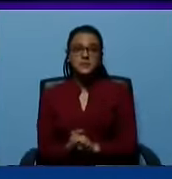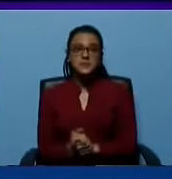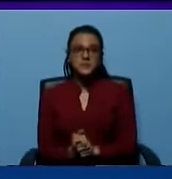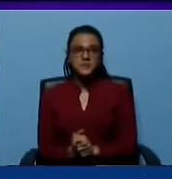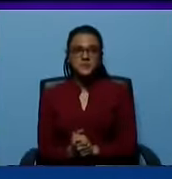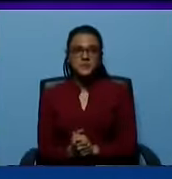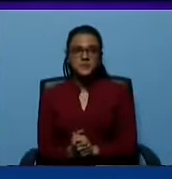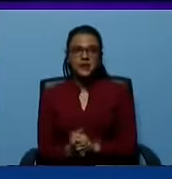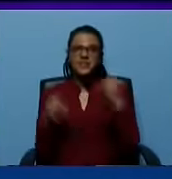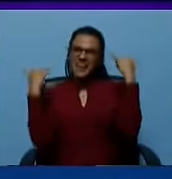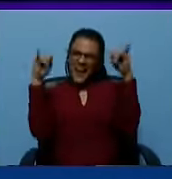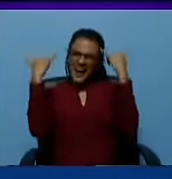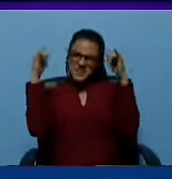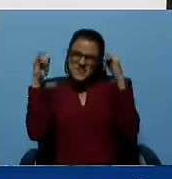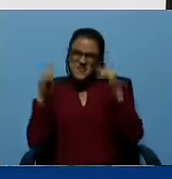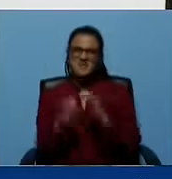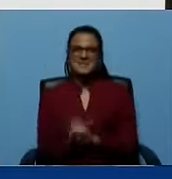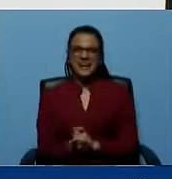de la rumba.